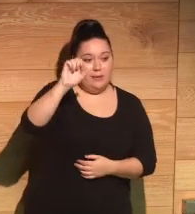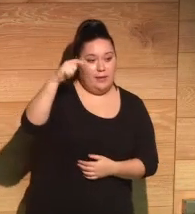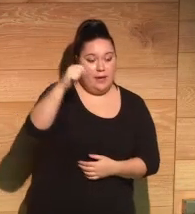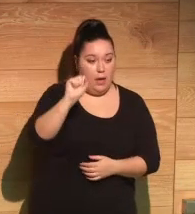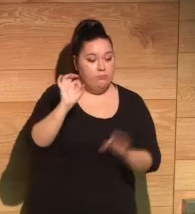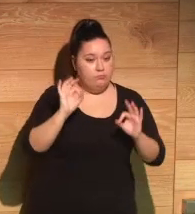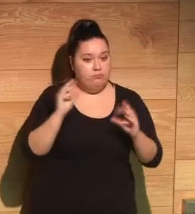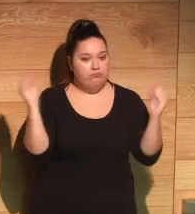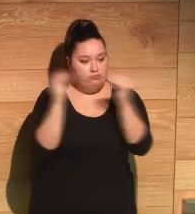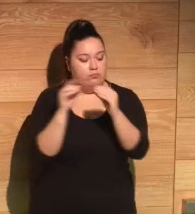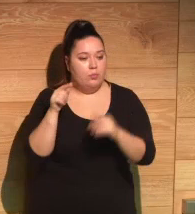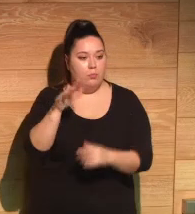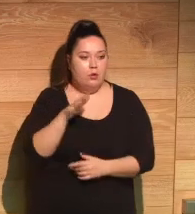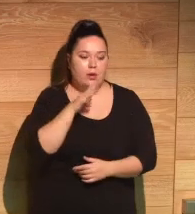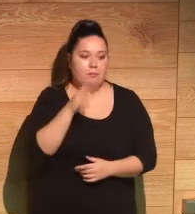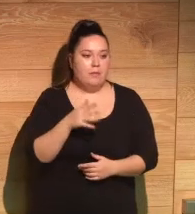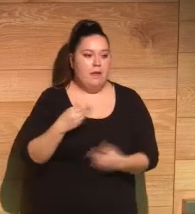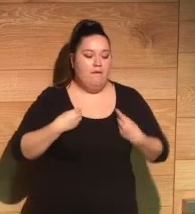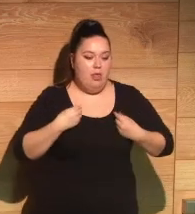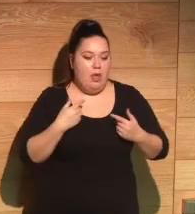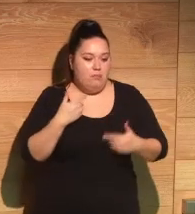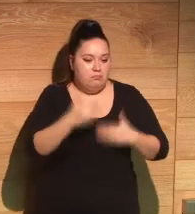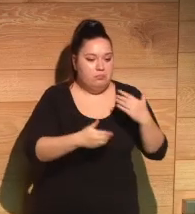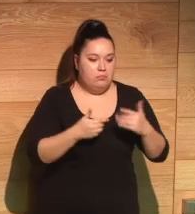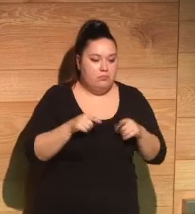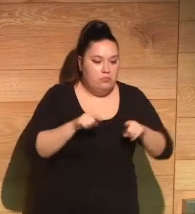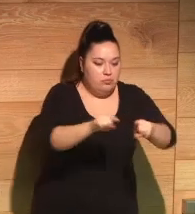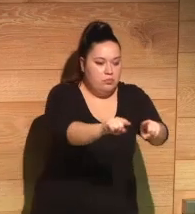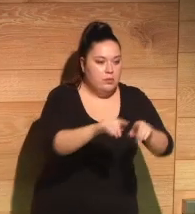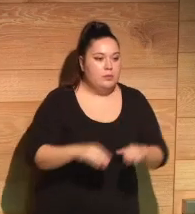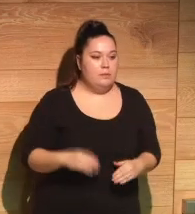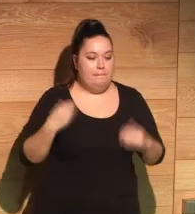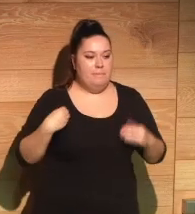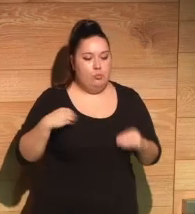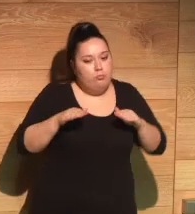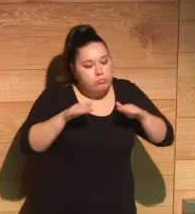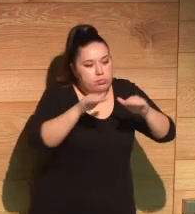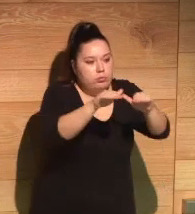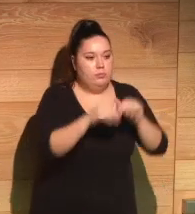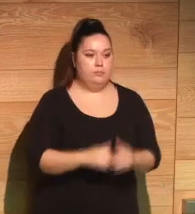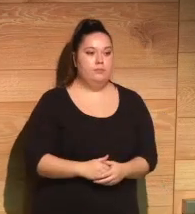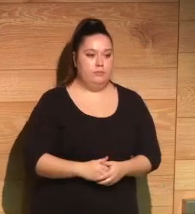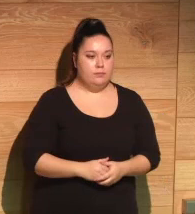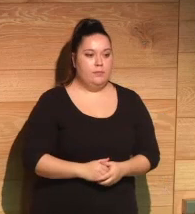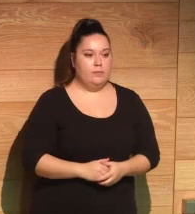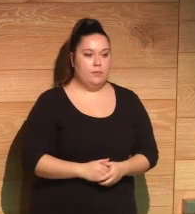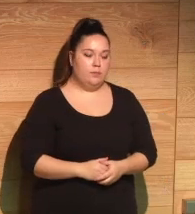definir de manera sucesiva sino simultánea. Ortega definía las generaciones como tres